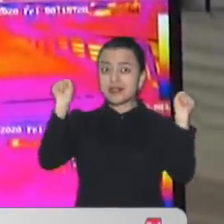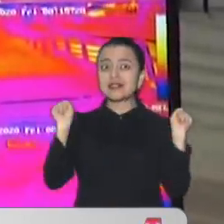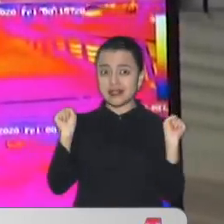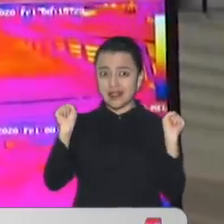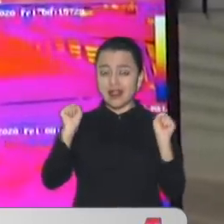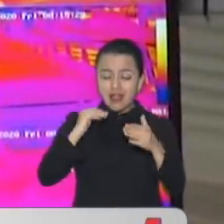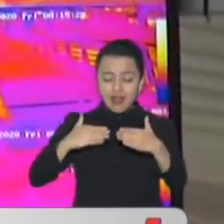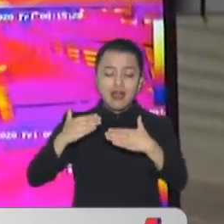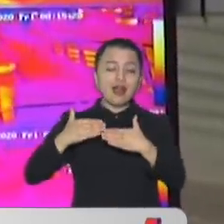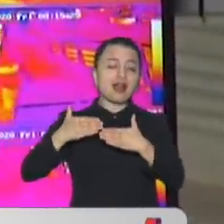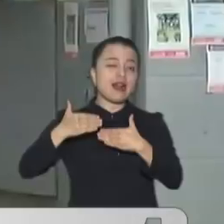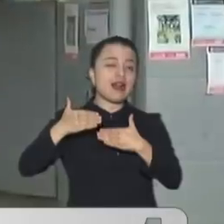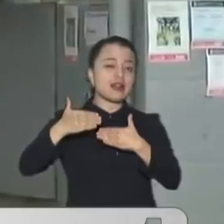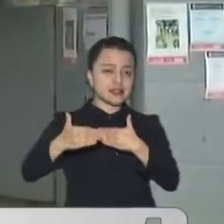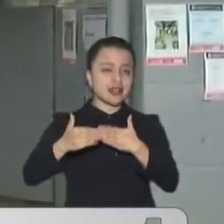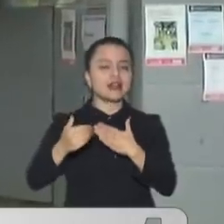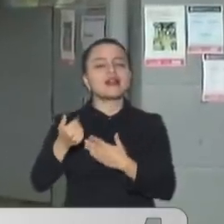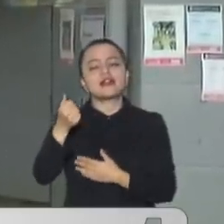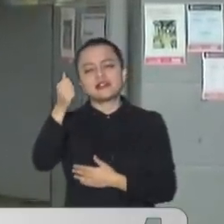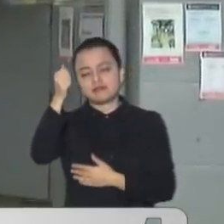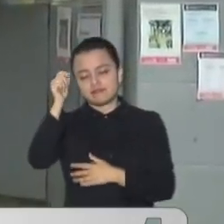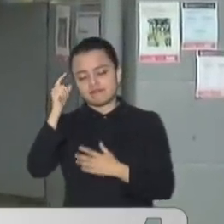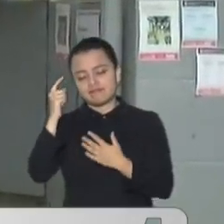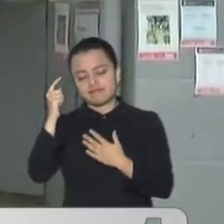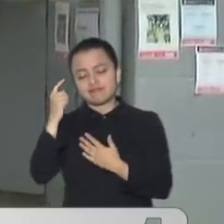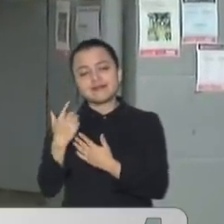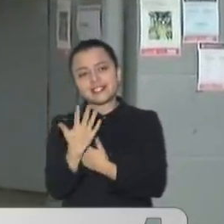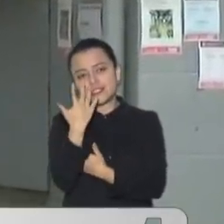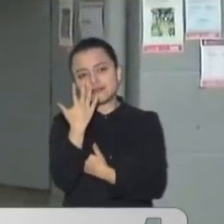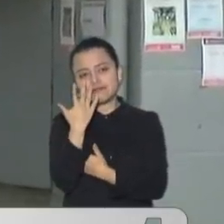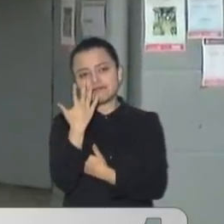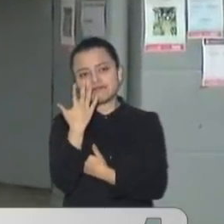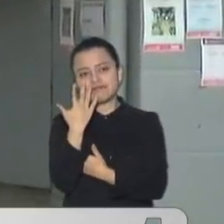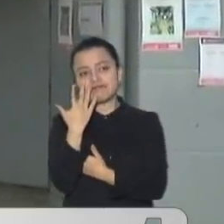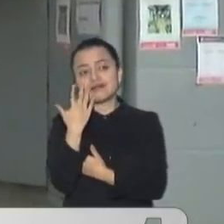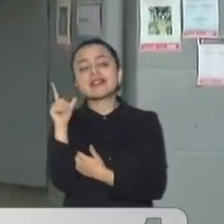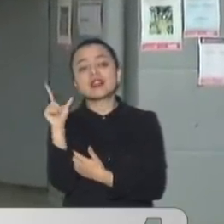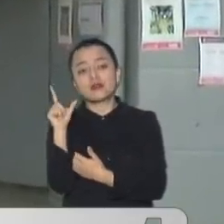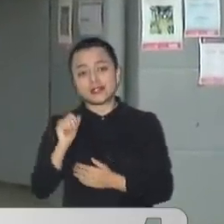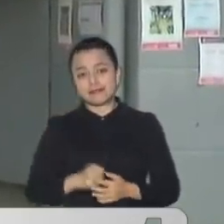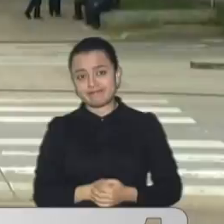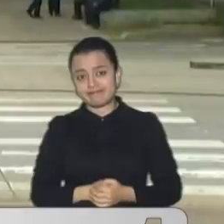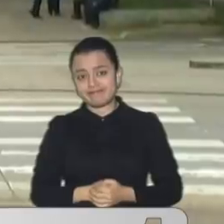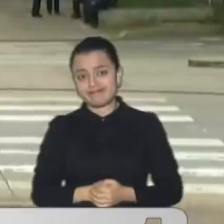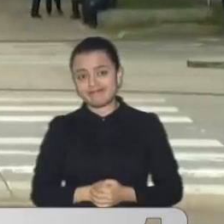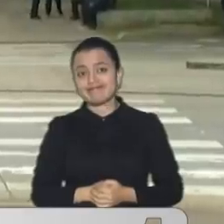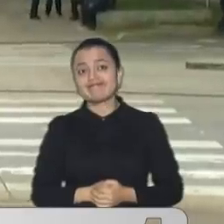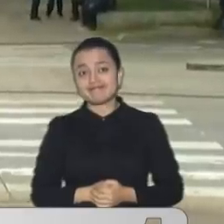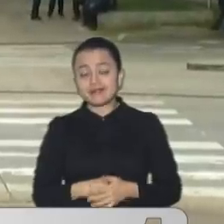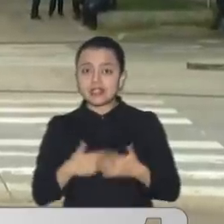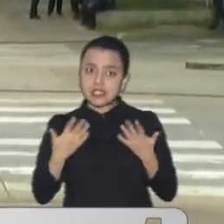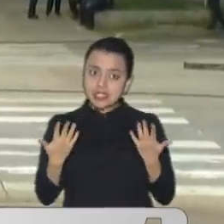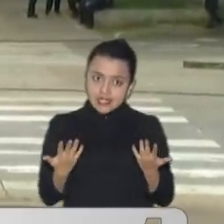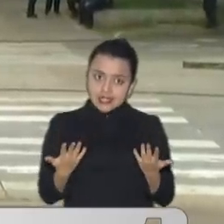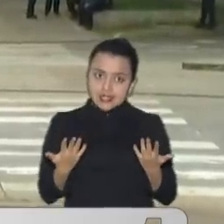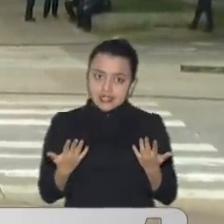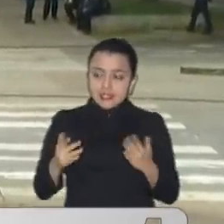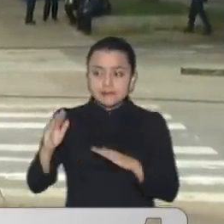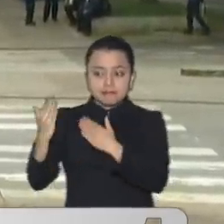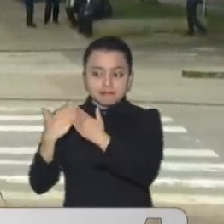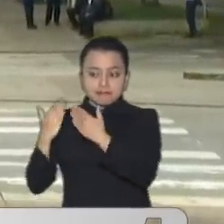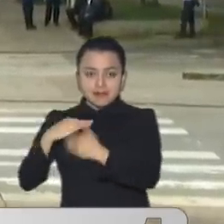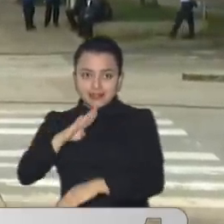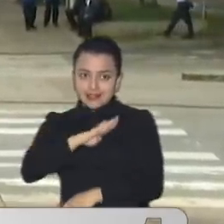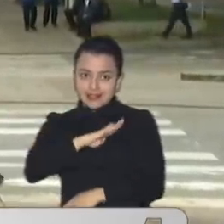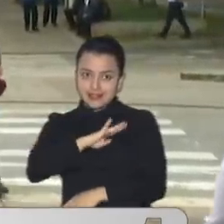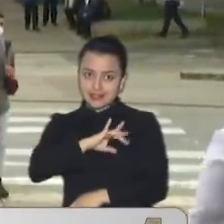se extenderá durante todo el fin de semana hasta las 5 de la mañana del lunes. Lo que han dicho hasta el momento desde la alcaldía de Cali es